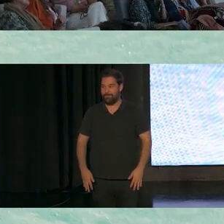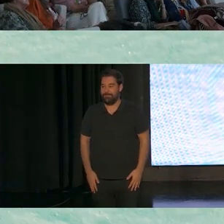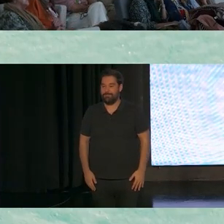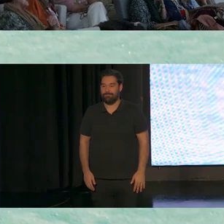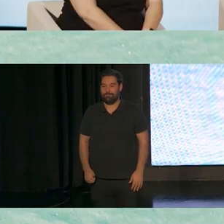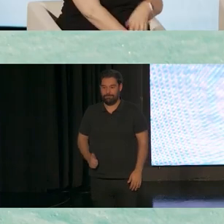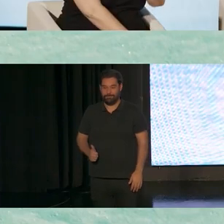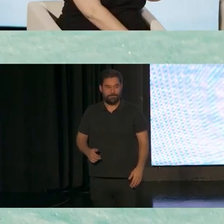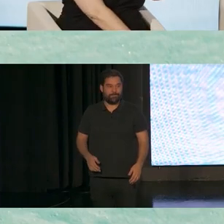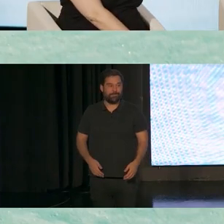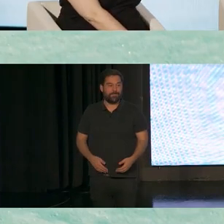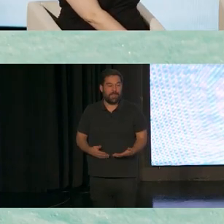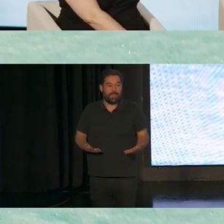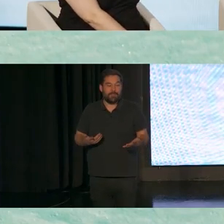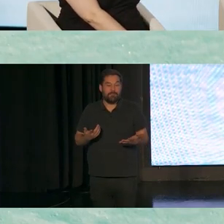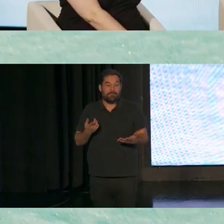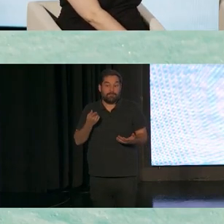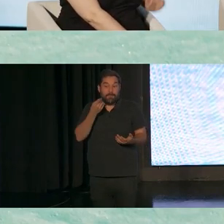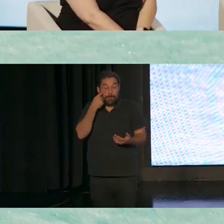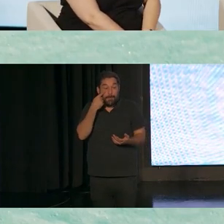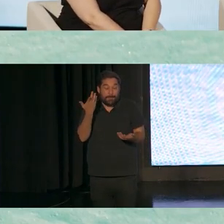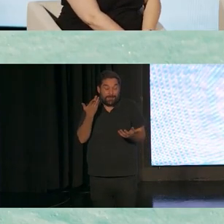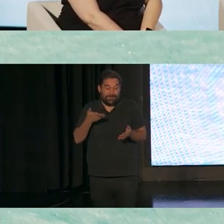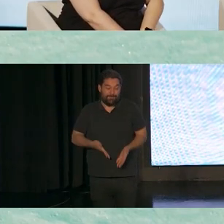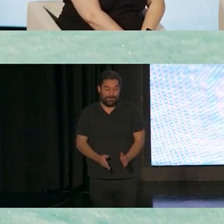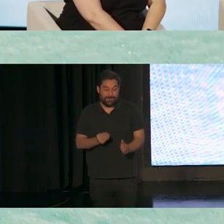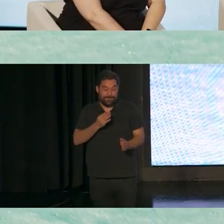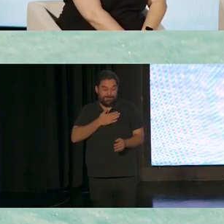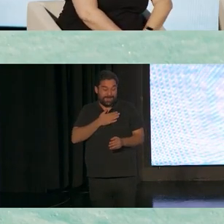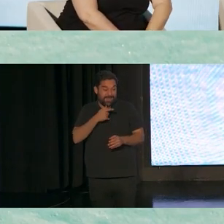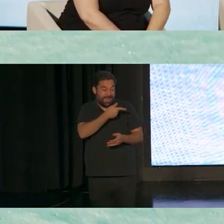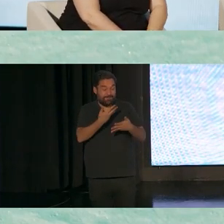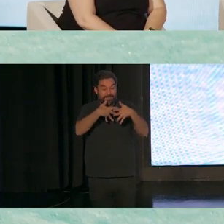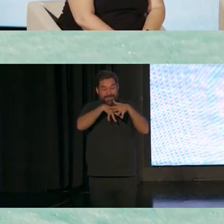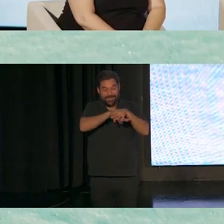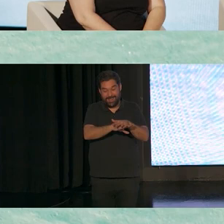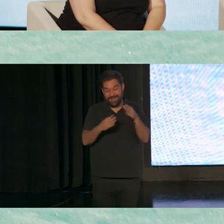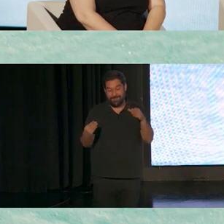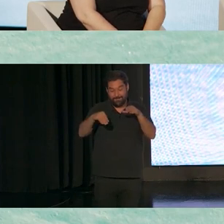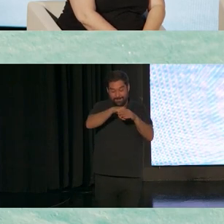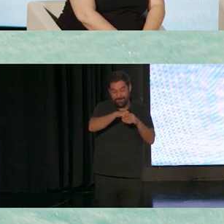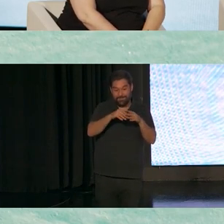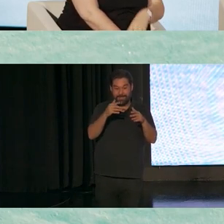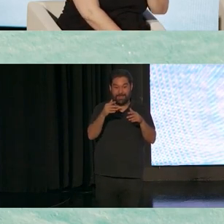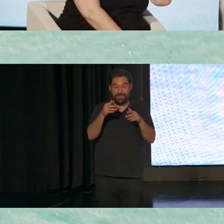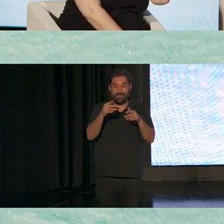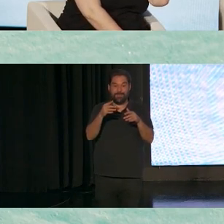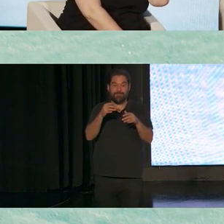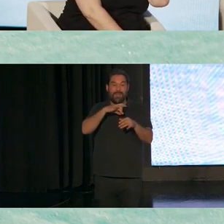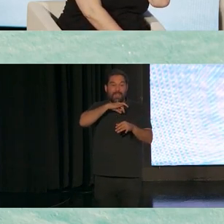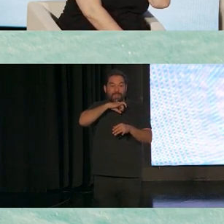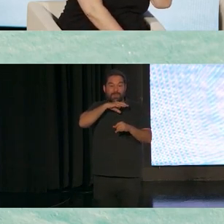que bueno pues como veis esta es mi niña día de hoy integrada Feliz eh con todos los apoyos en un